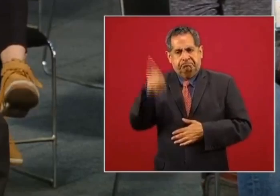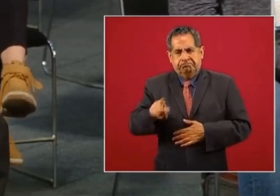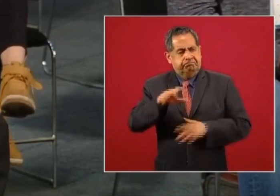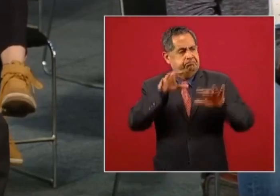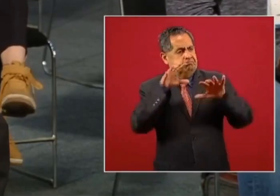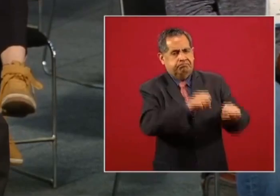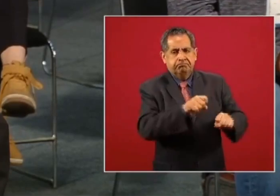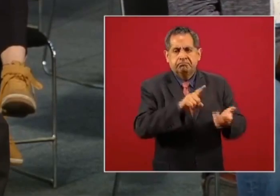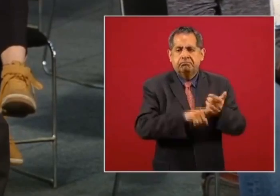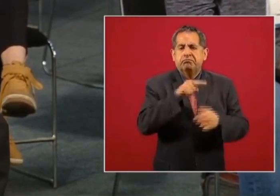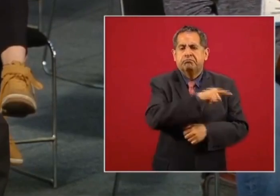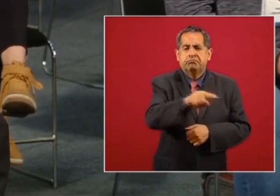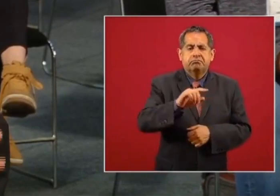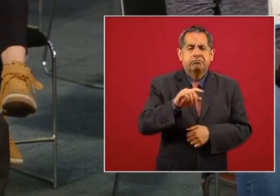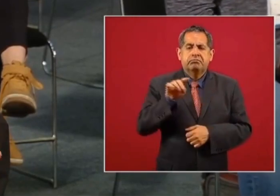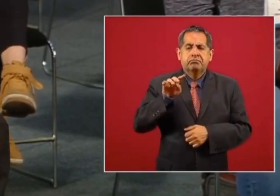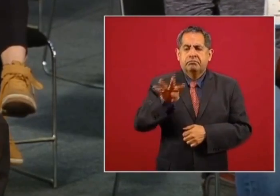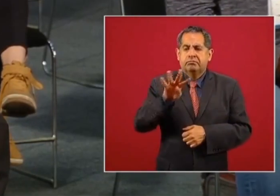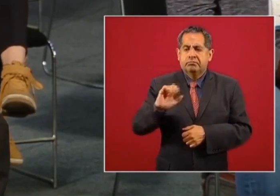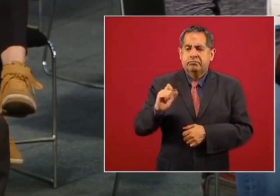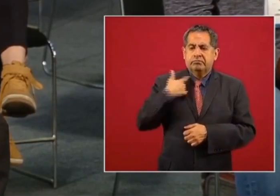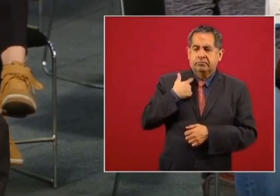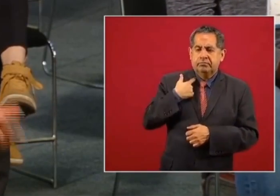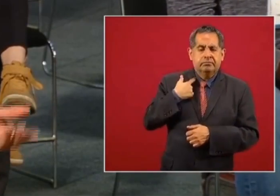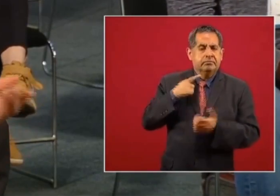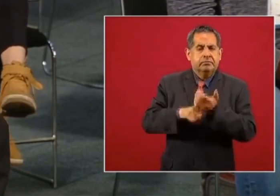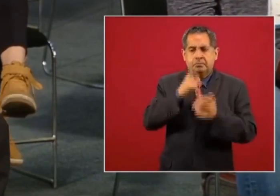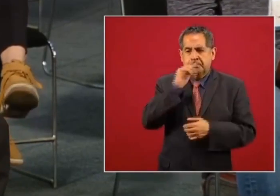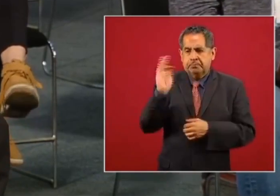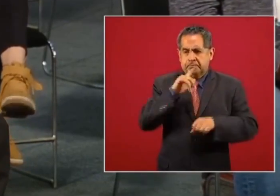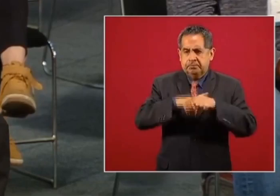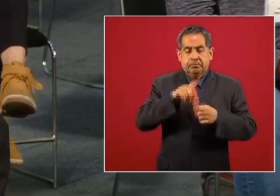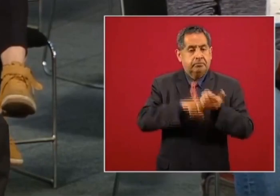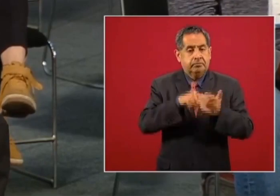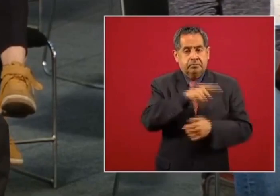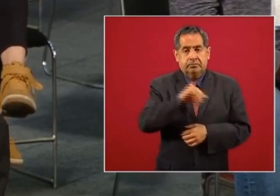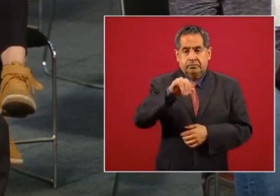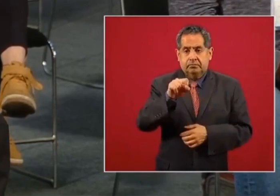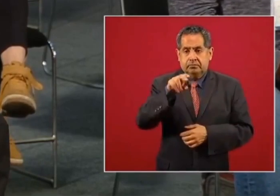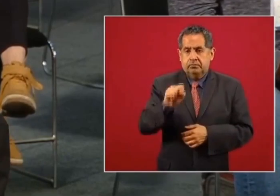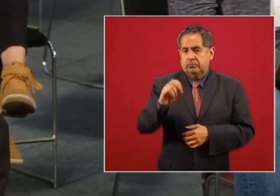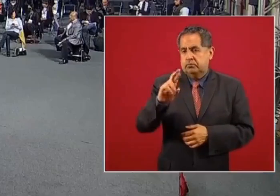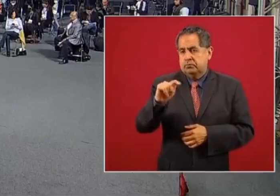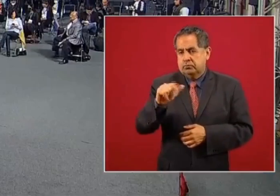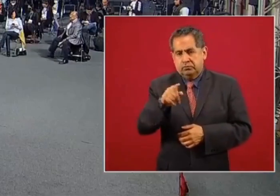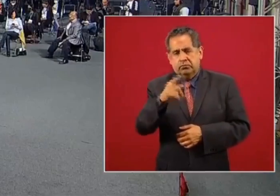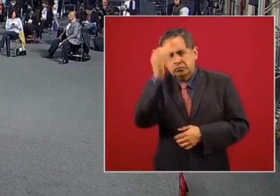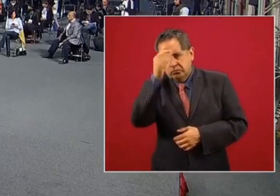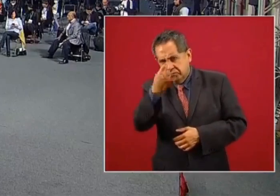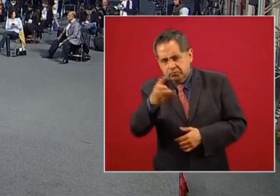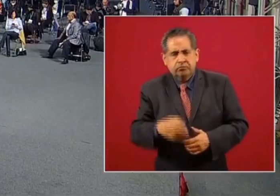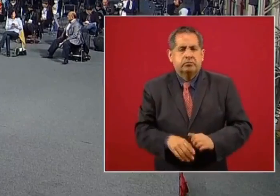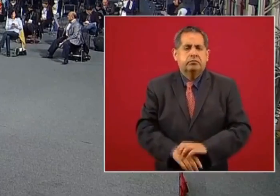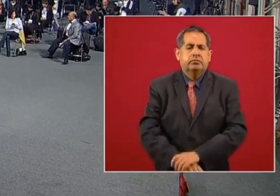de 19 ex mandos de la Policía Federal, incluido Jesús Horta. Bueno, pues